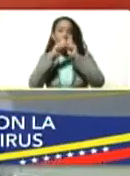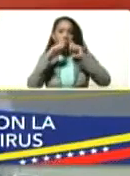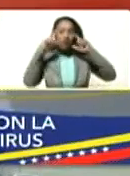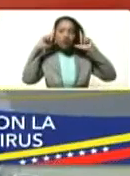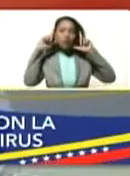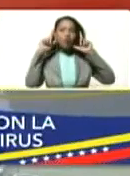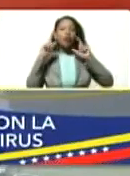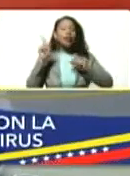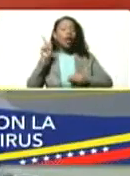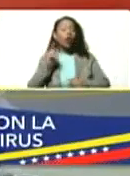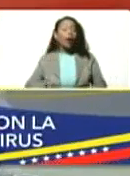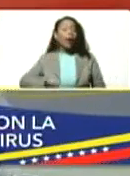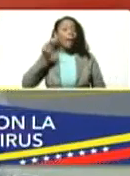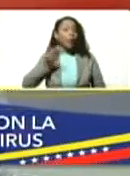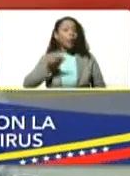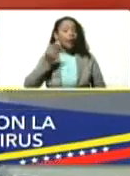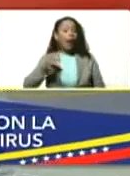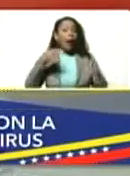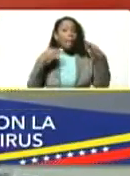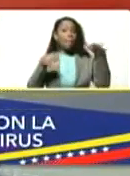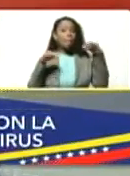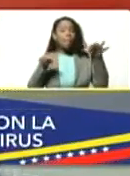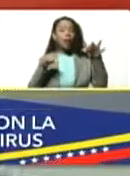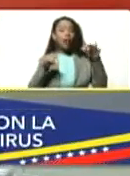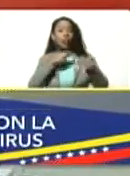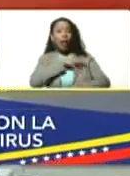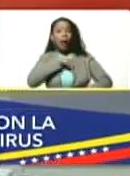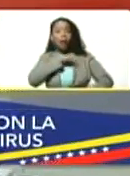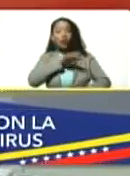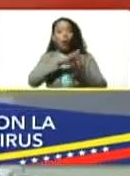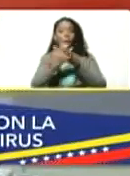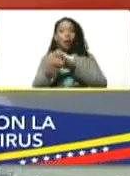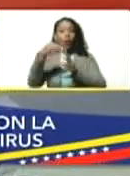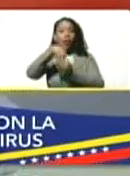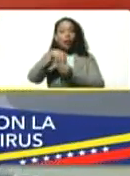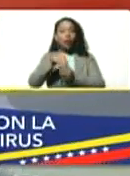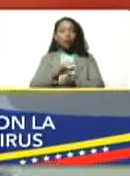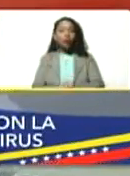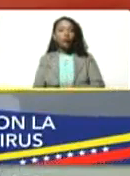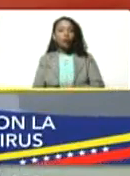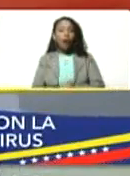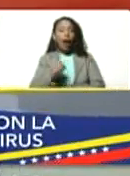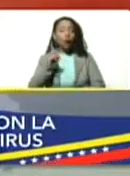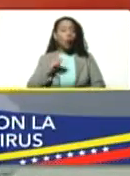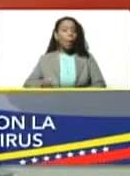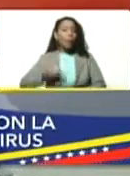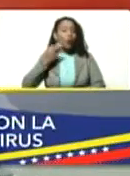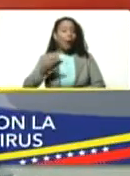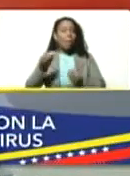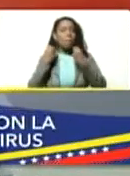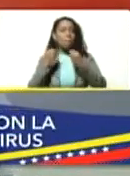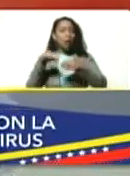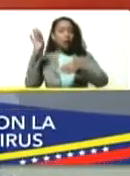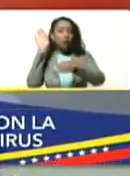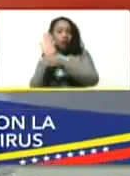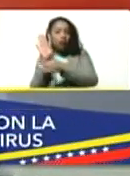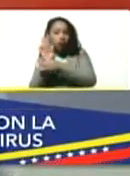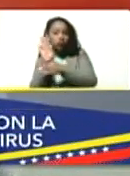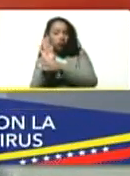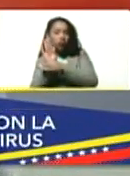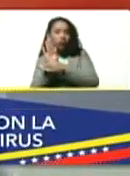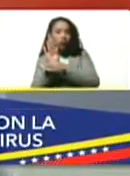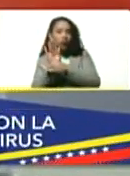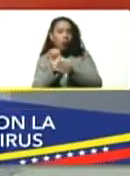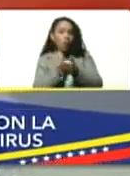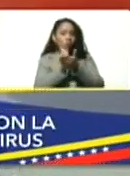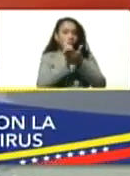Y fue fundamental allí el papel de la misión Barrio Adentro. Fue fundamental para cuidar,